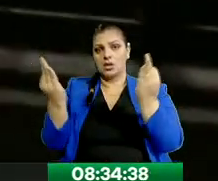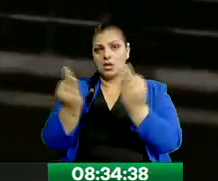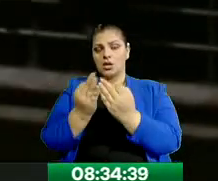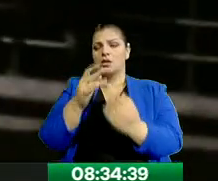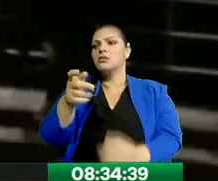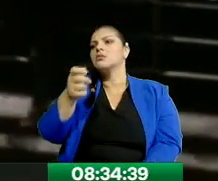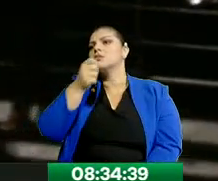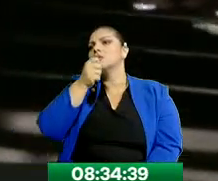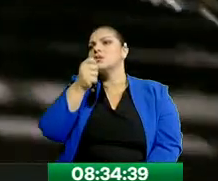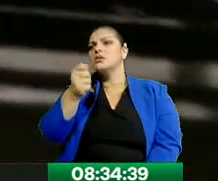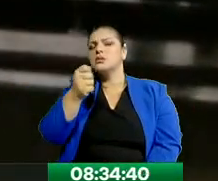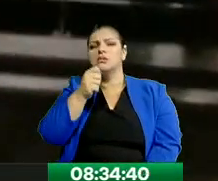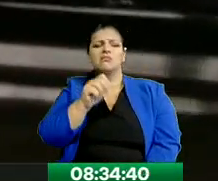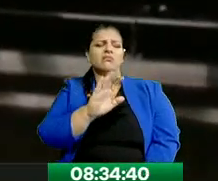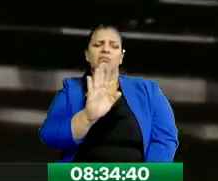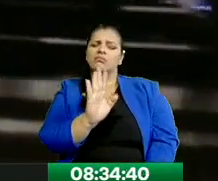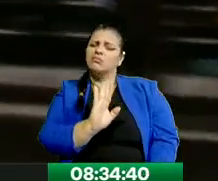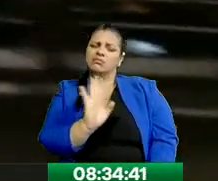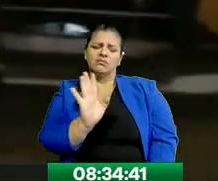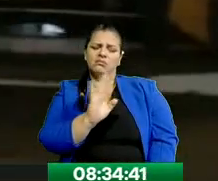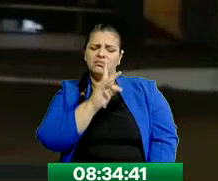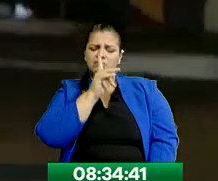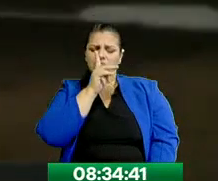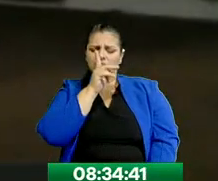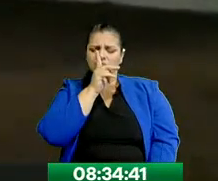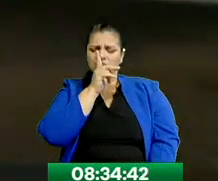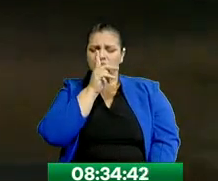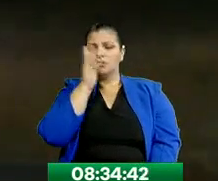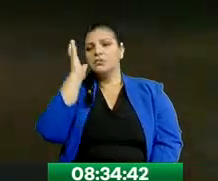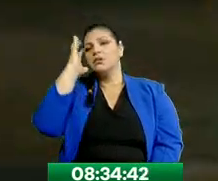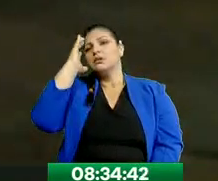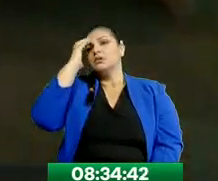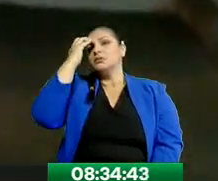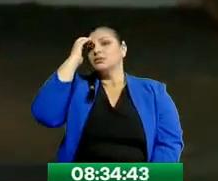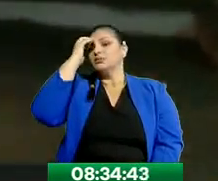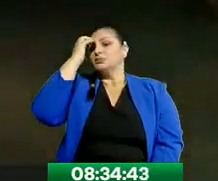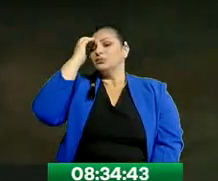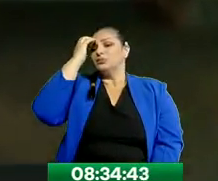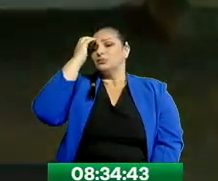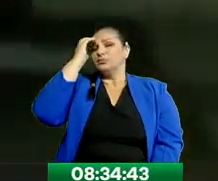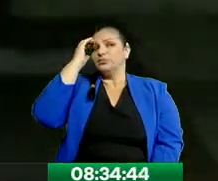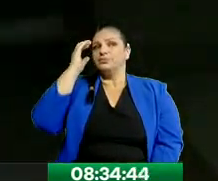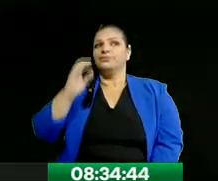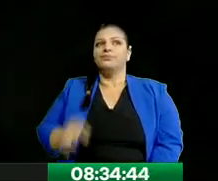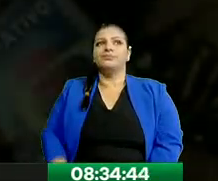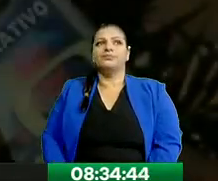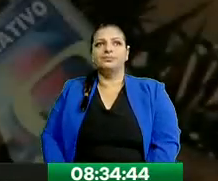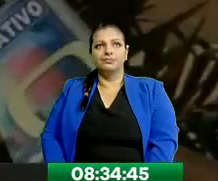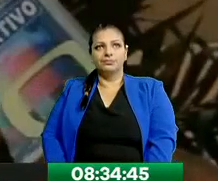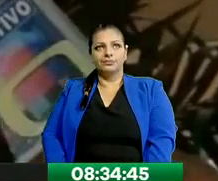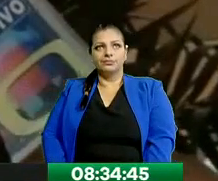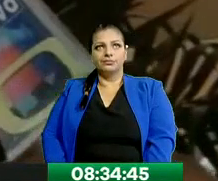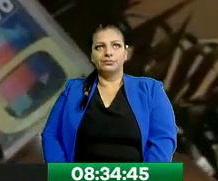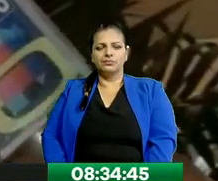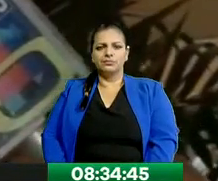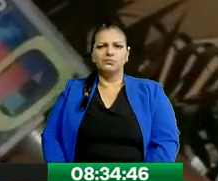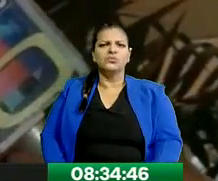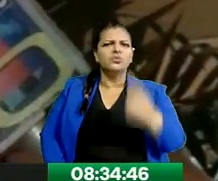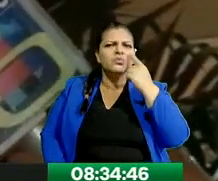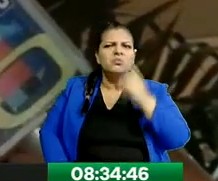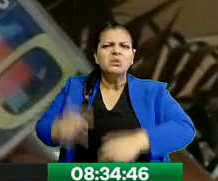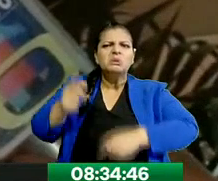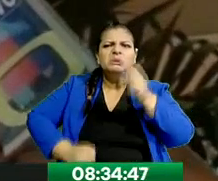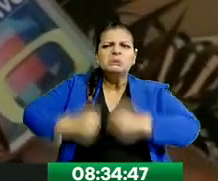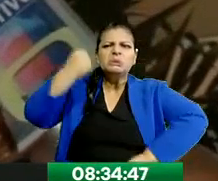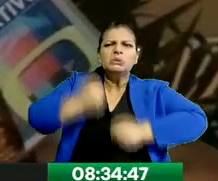con la prensa, se mostraron preocupados por lo ocurrido en el sector El Pantano del Cantón Quevedo. Yo cuando vi la gente que corría, yo digo, ¿y